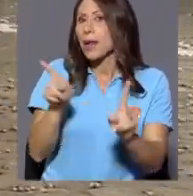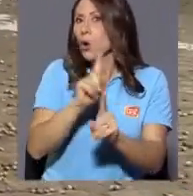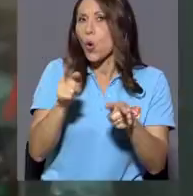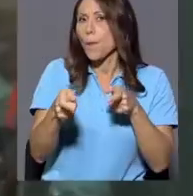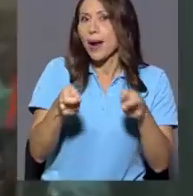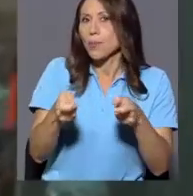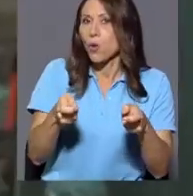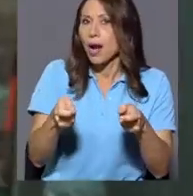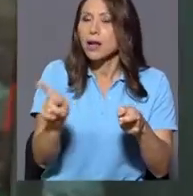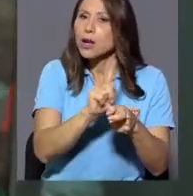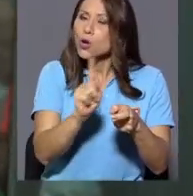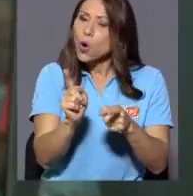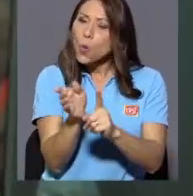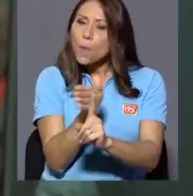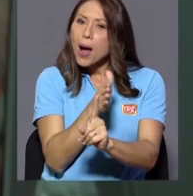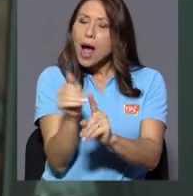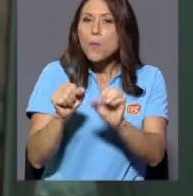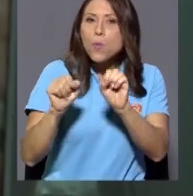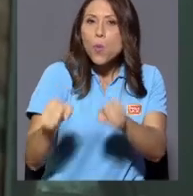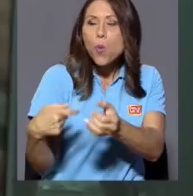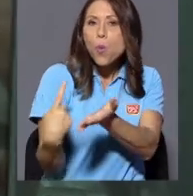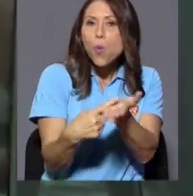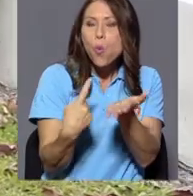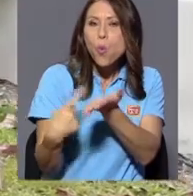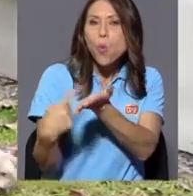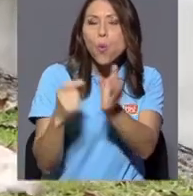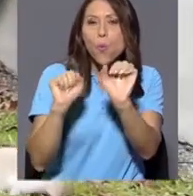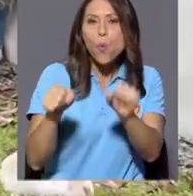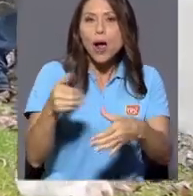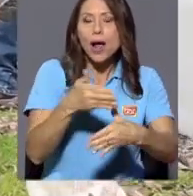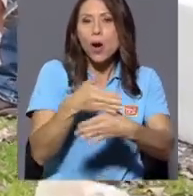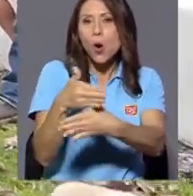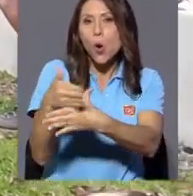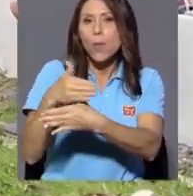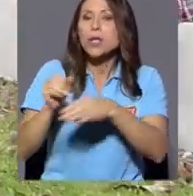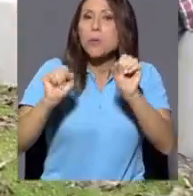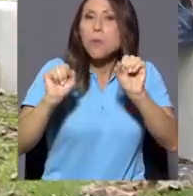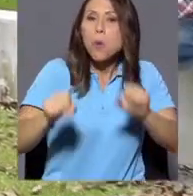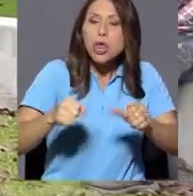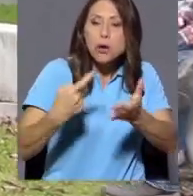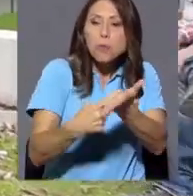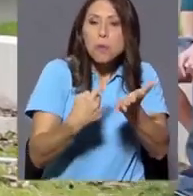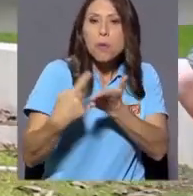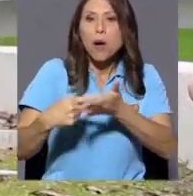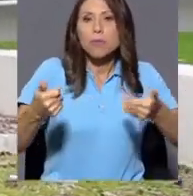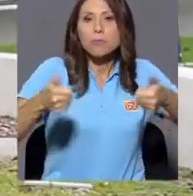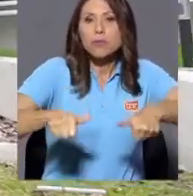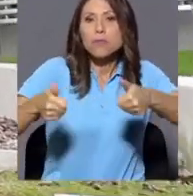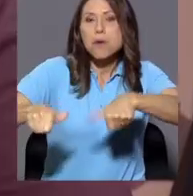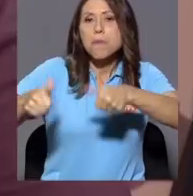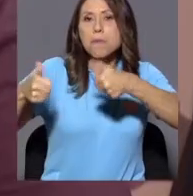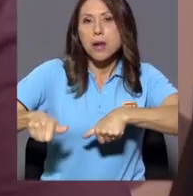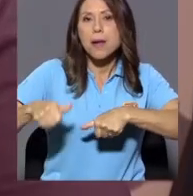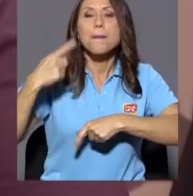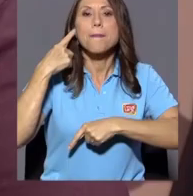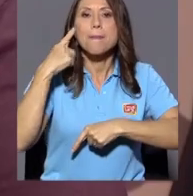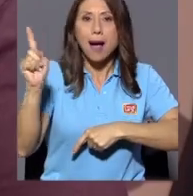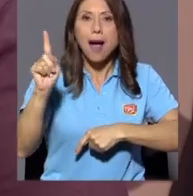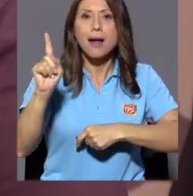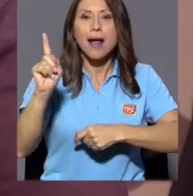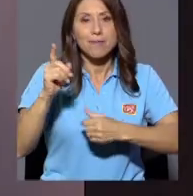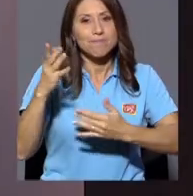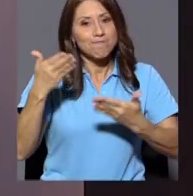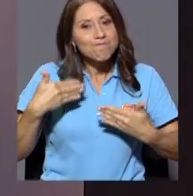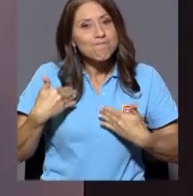el otro sino desde poder debatir compartir y llegar a acuerdos para bueno en definitiva apostar un